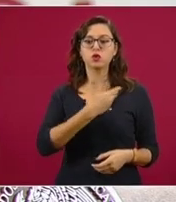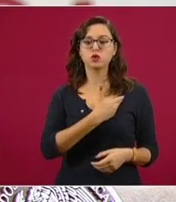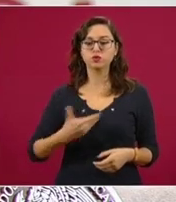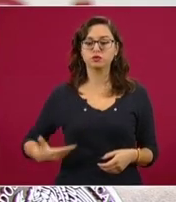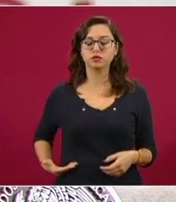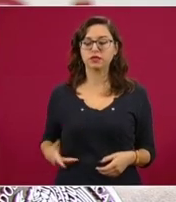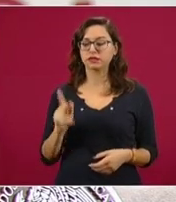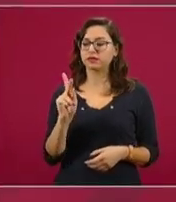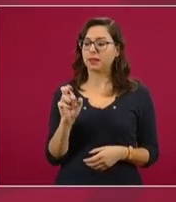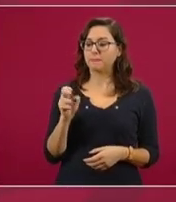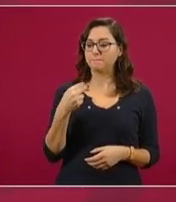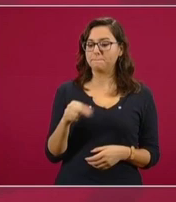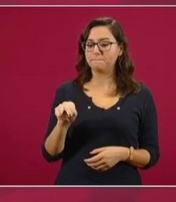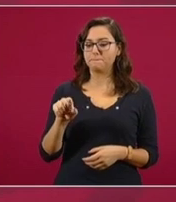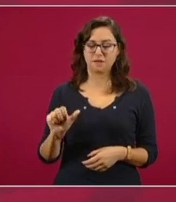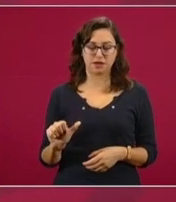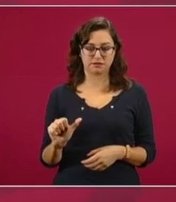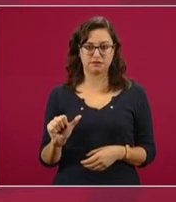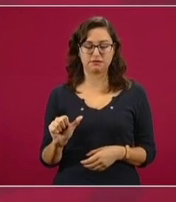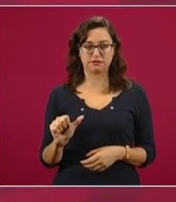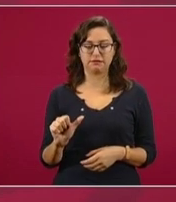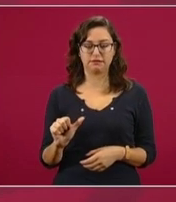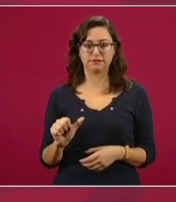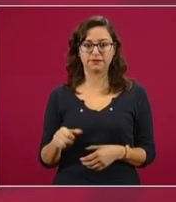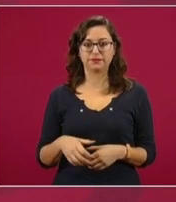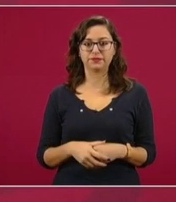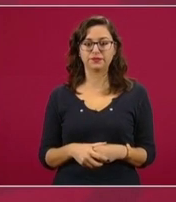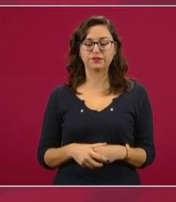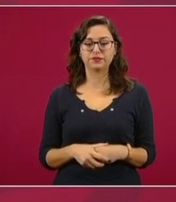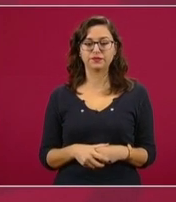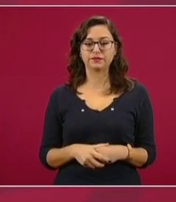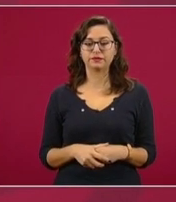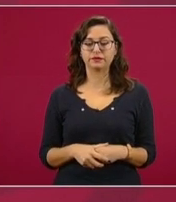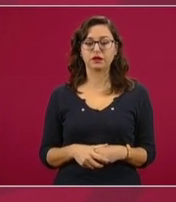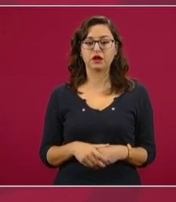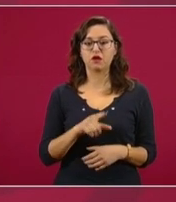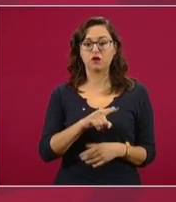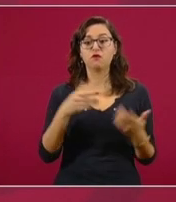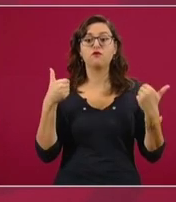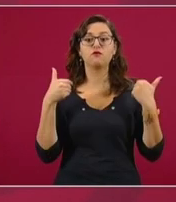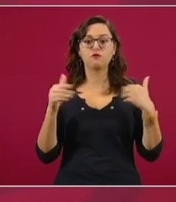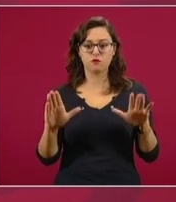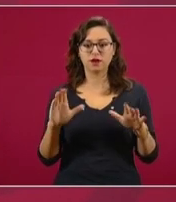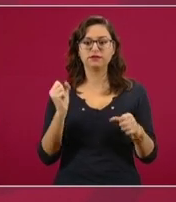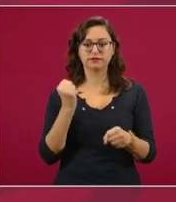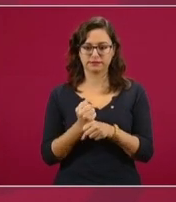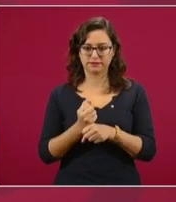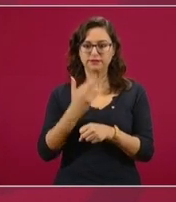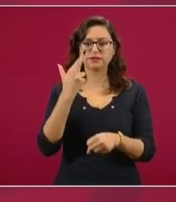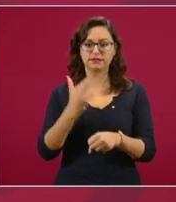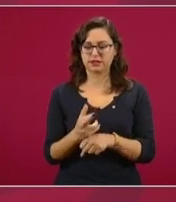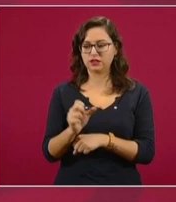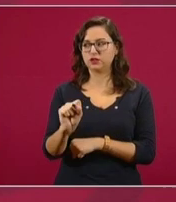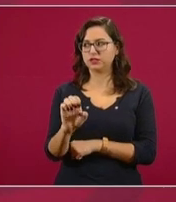peña nieto se desempeñó como secretario de la defensa